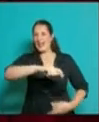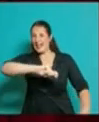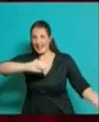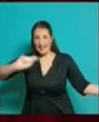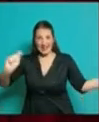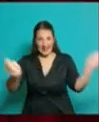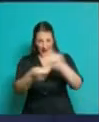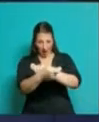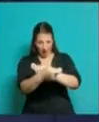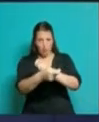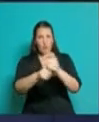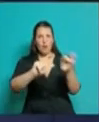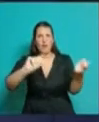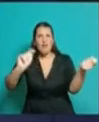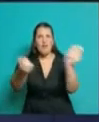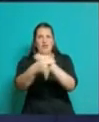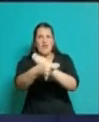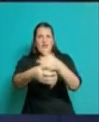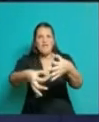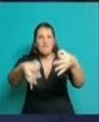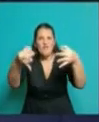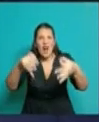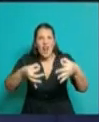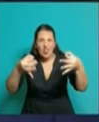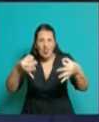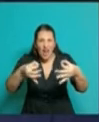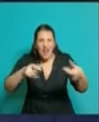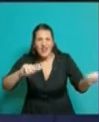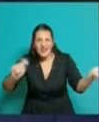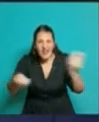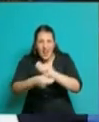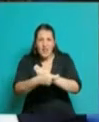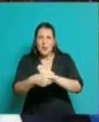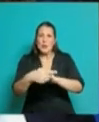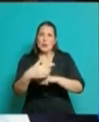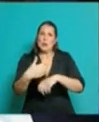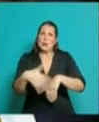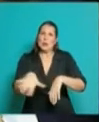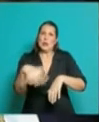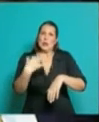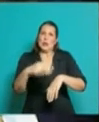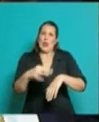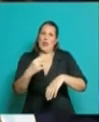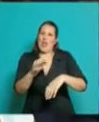bajó los dos primeros años la pobreza, pero hoy se habla de que aumentó.